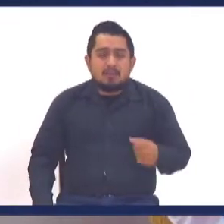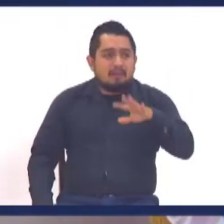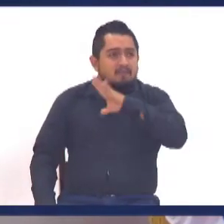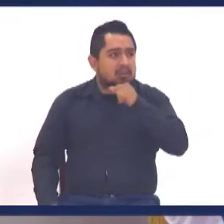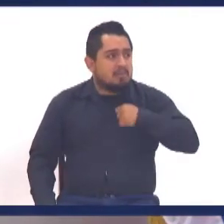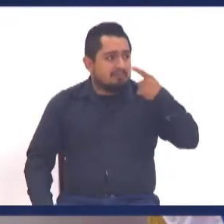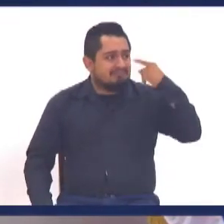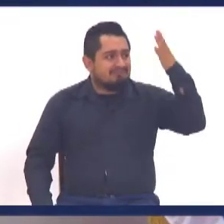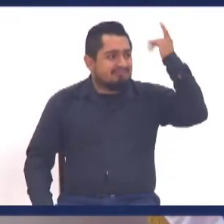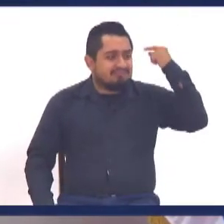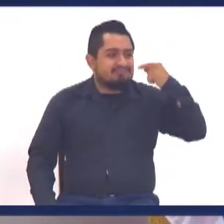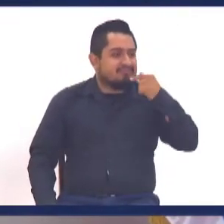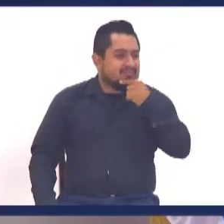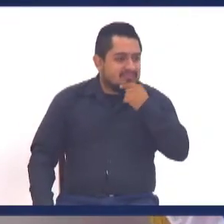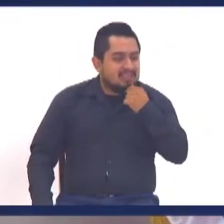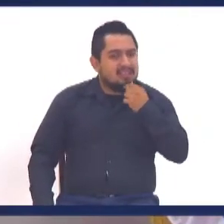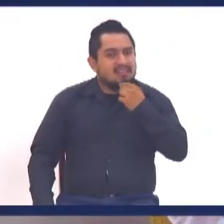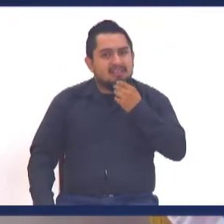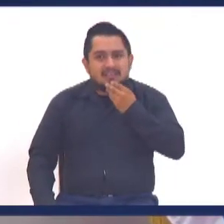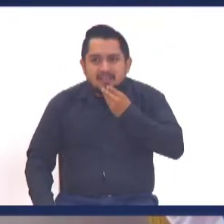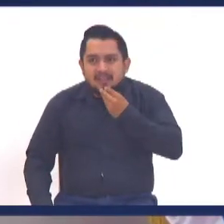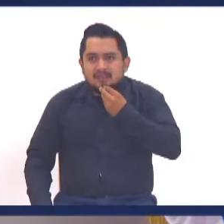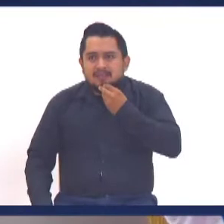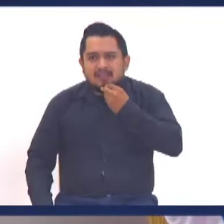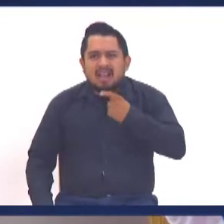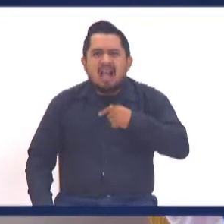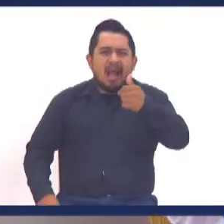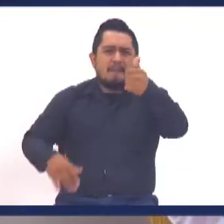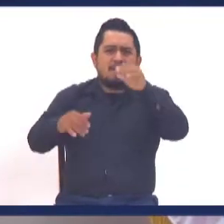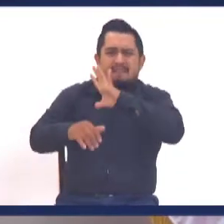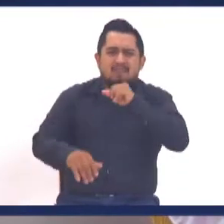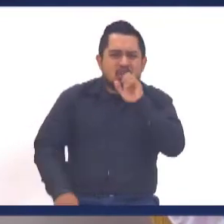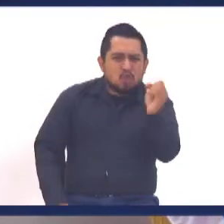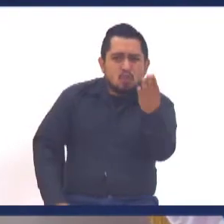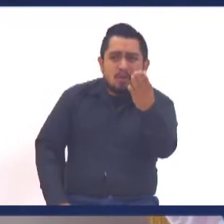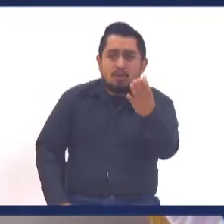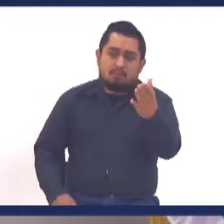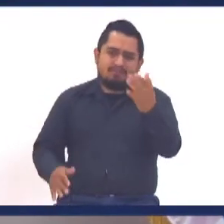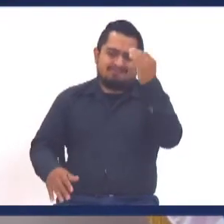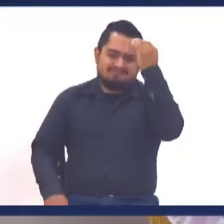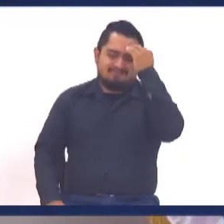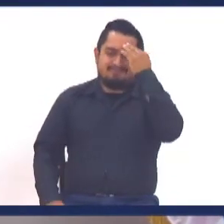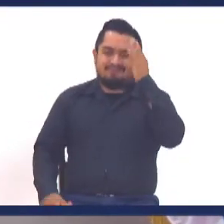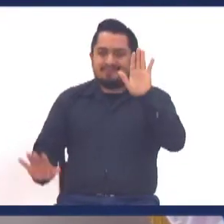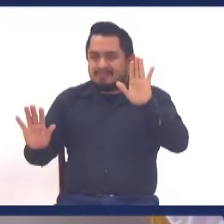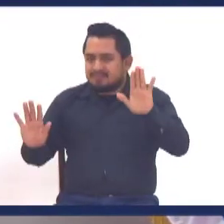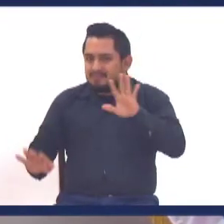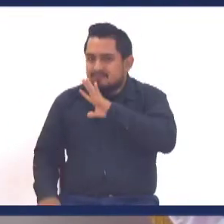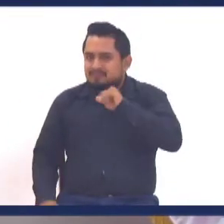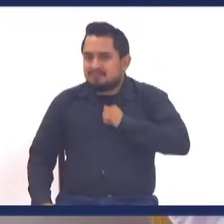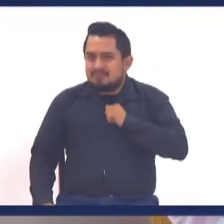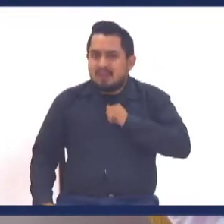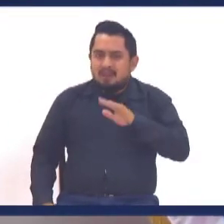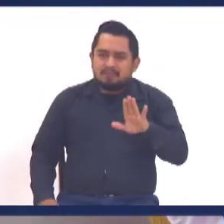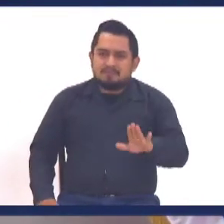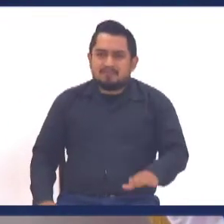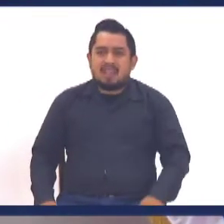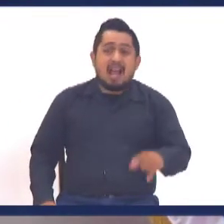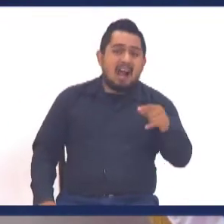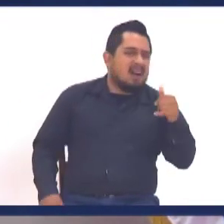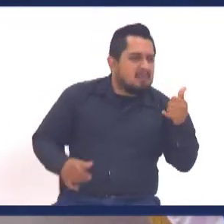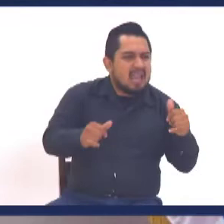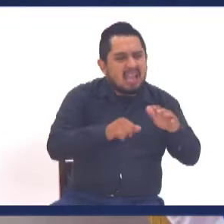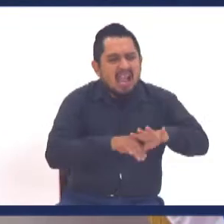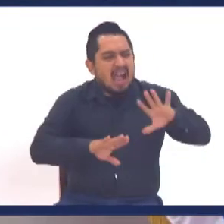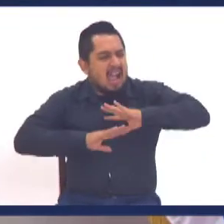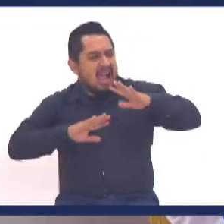familia o sea que la está pasando bien contra una mujer lo sé yo sé que ahorita sí y que